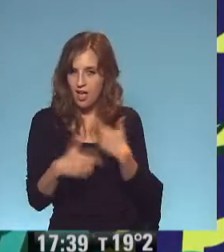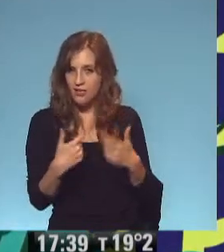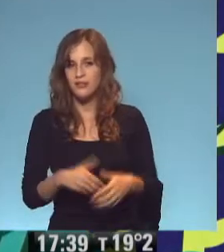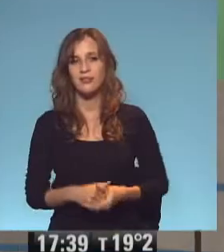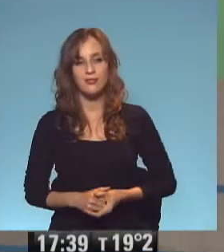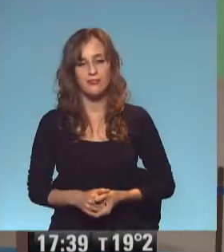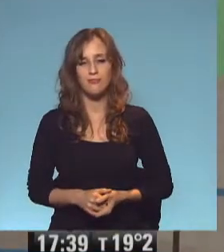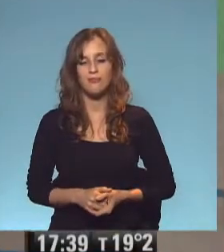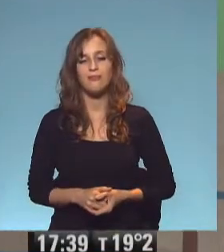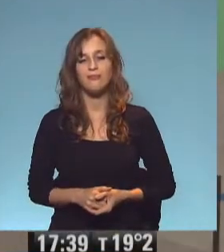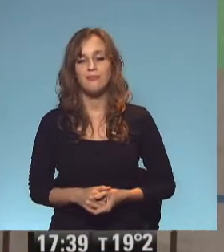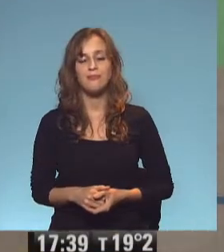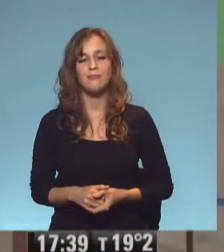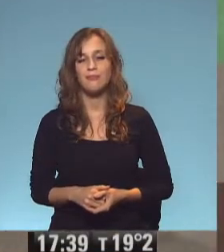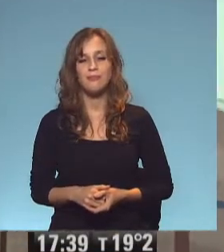¡Lora!